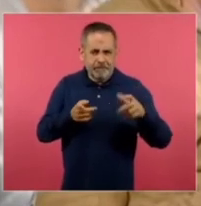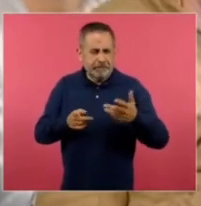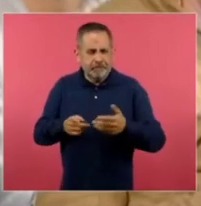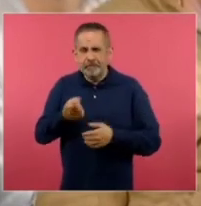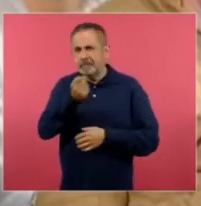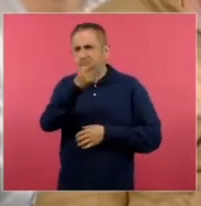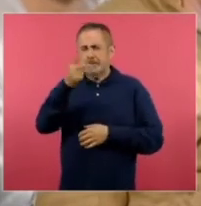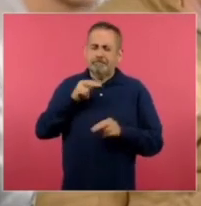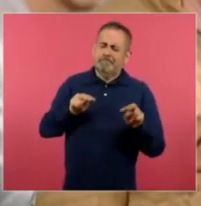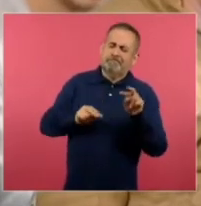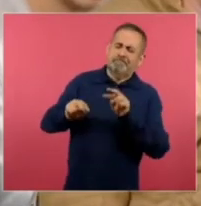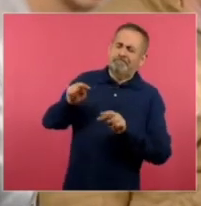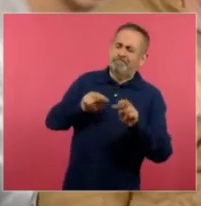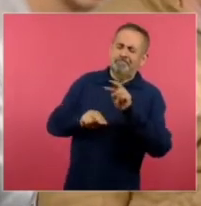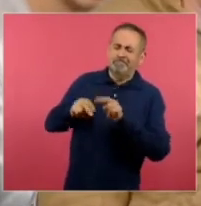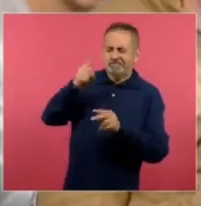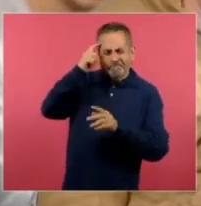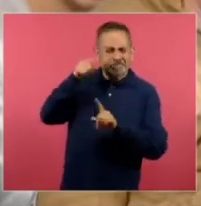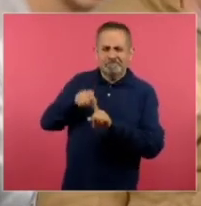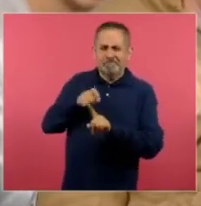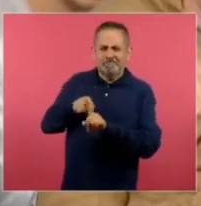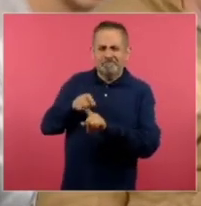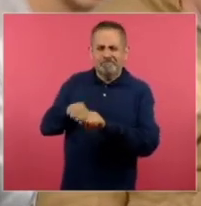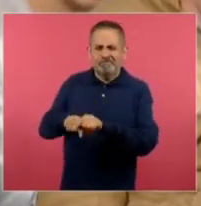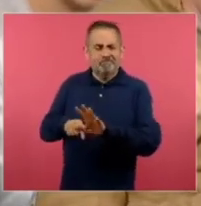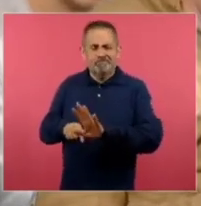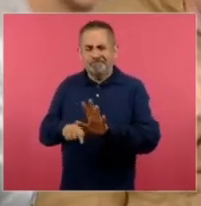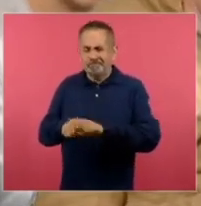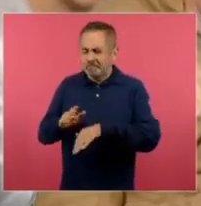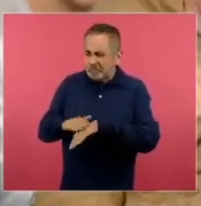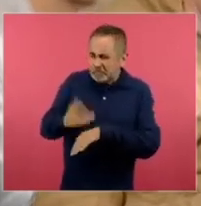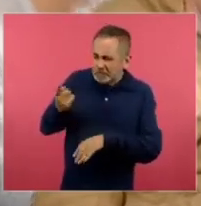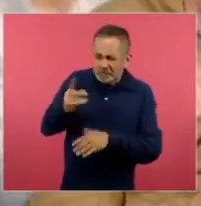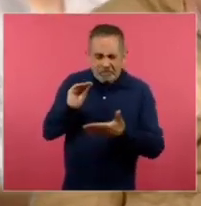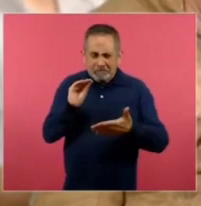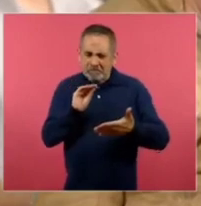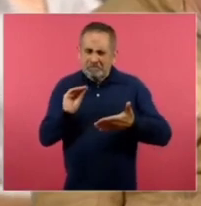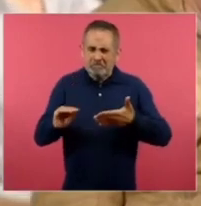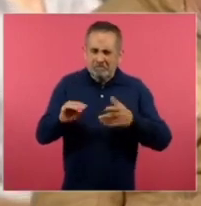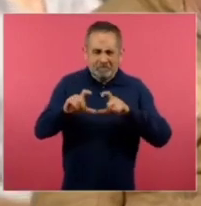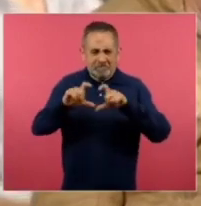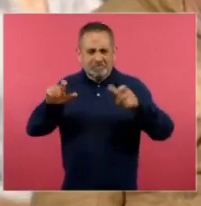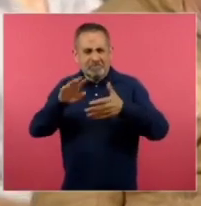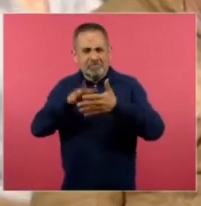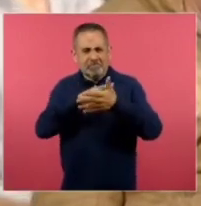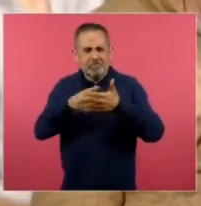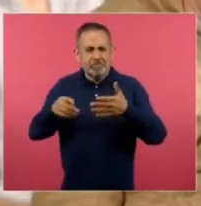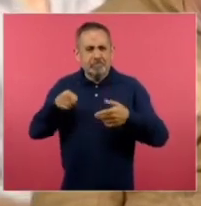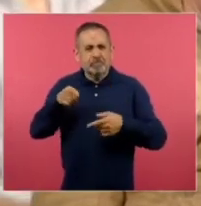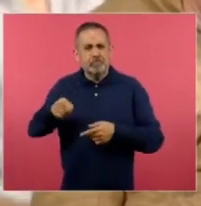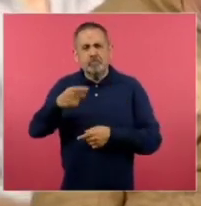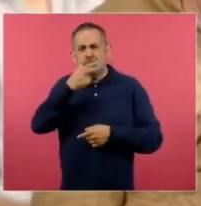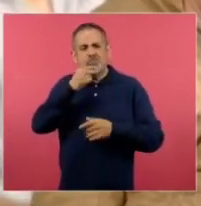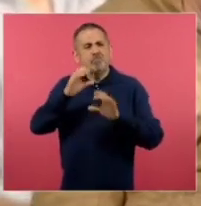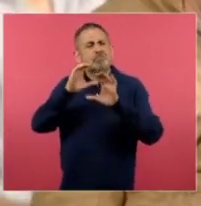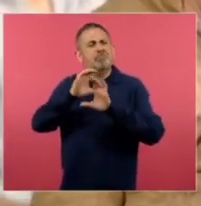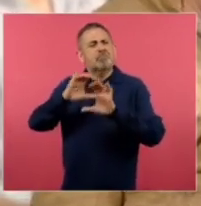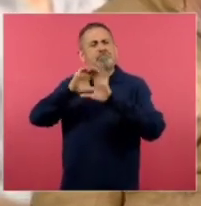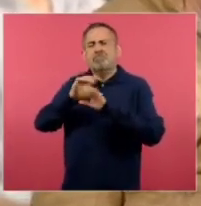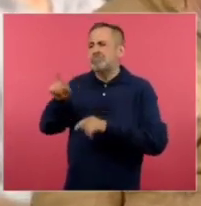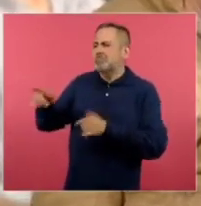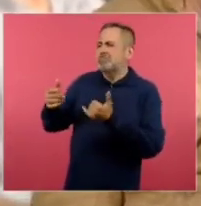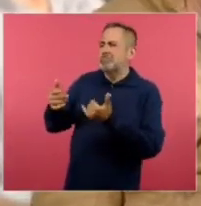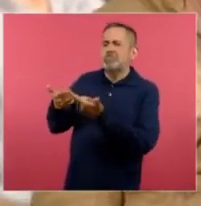algunas críticas que llegan a cuestionar por qué incluir este texto escrito por uno de los cantantes de Botellita de